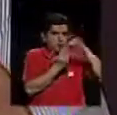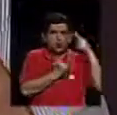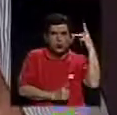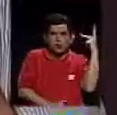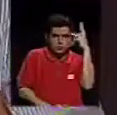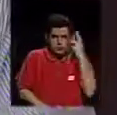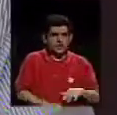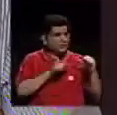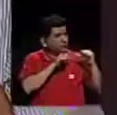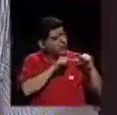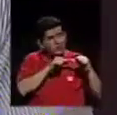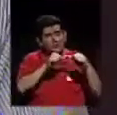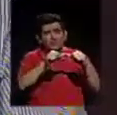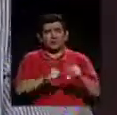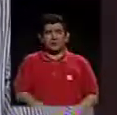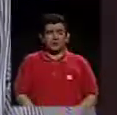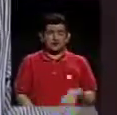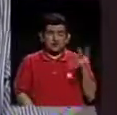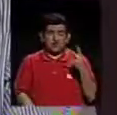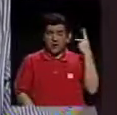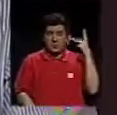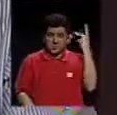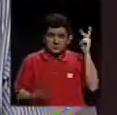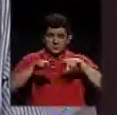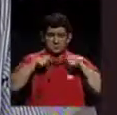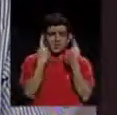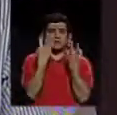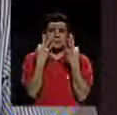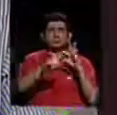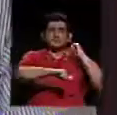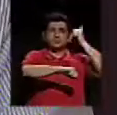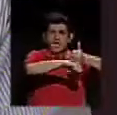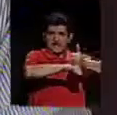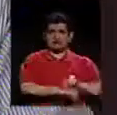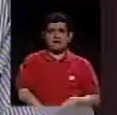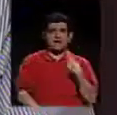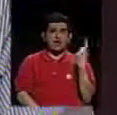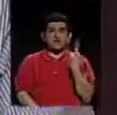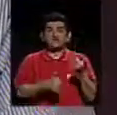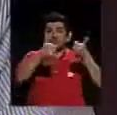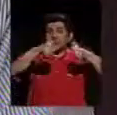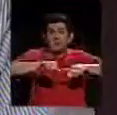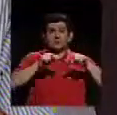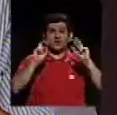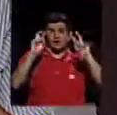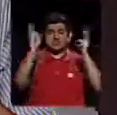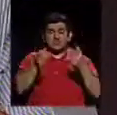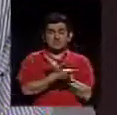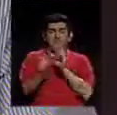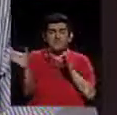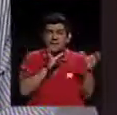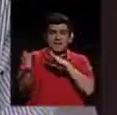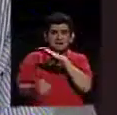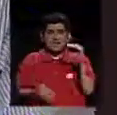político indefinido que estos partidos políticos están tratando de imponer, que solamente se han puesto de acuerdo en el tema del libre comercio,